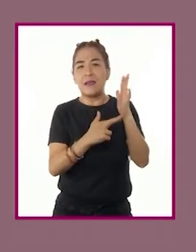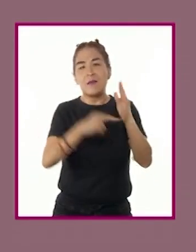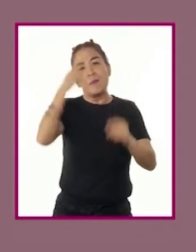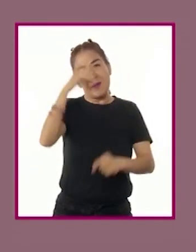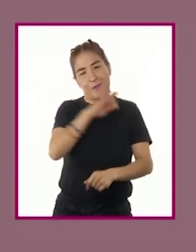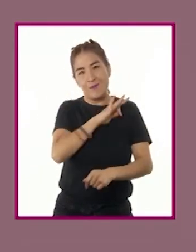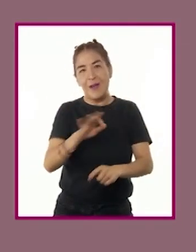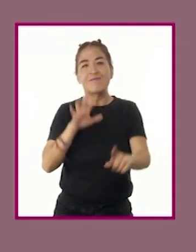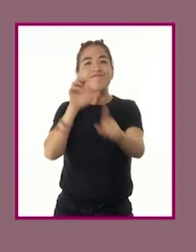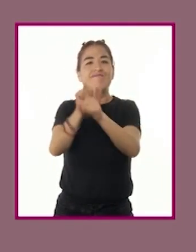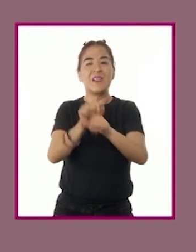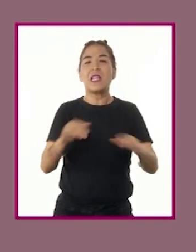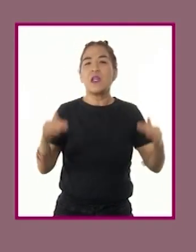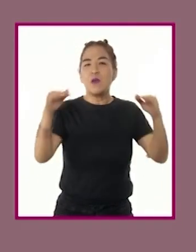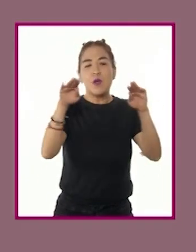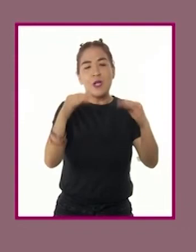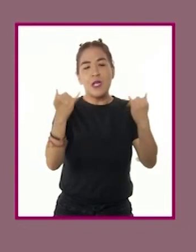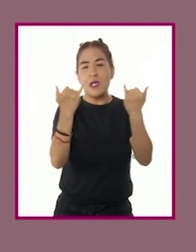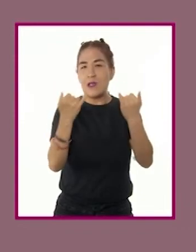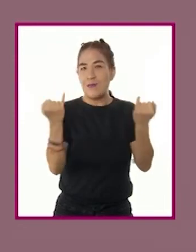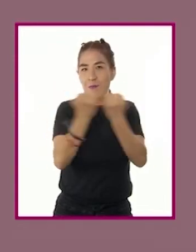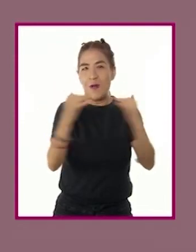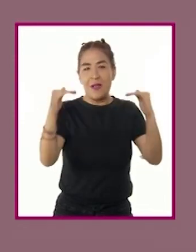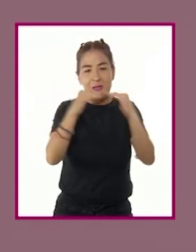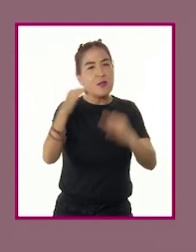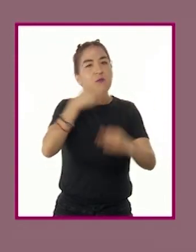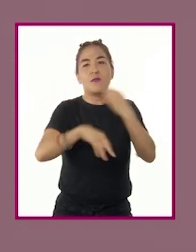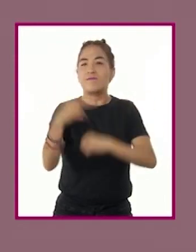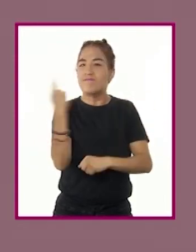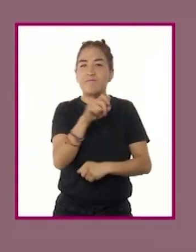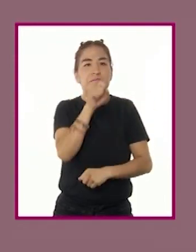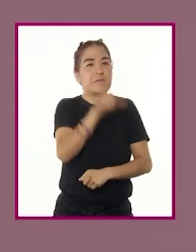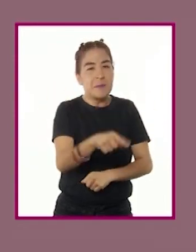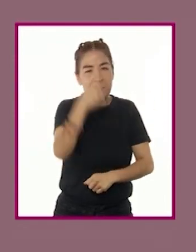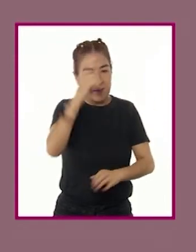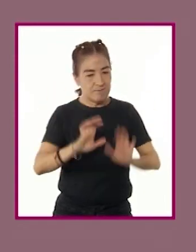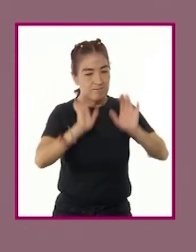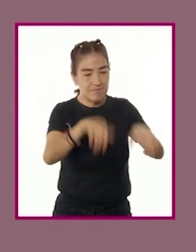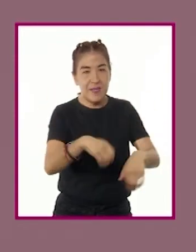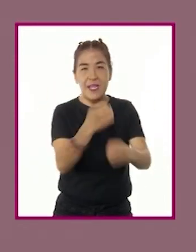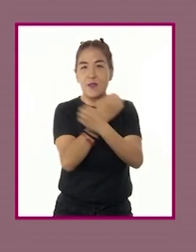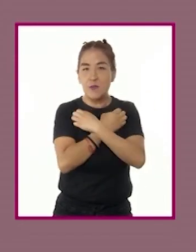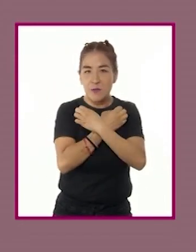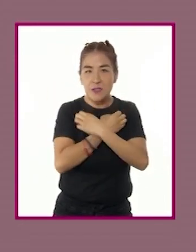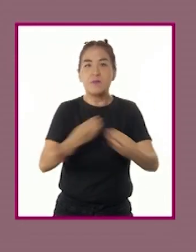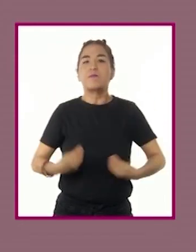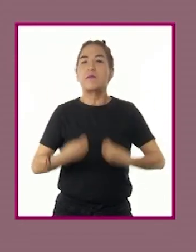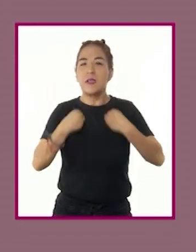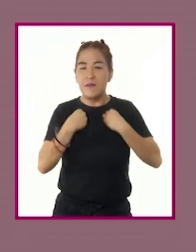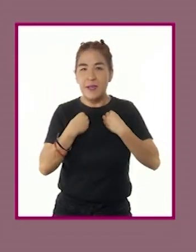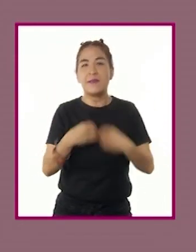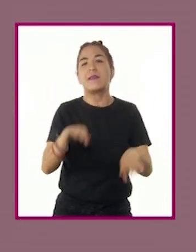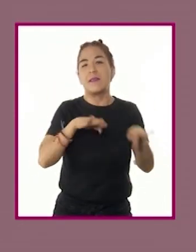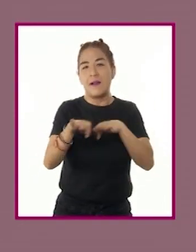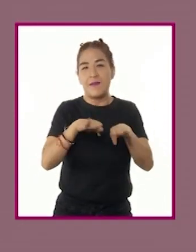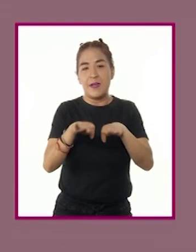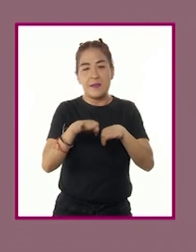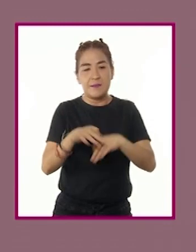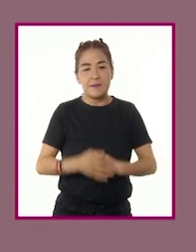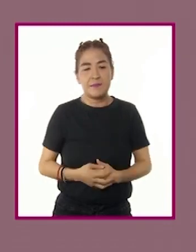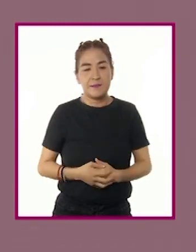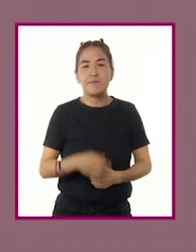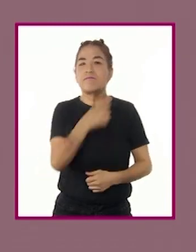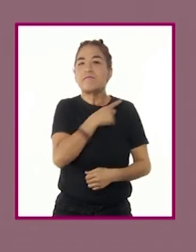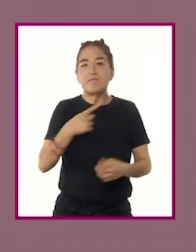igualdad. Todos necesitamos lo mismo: tener acceso a educación, vivienda y trabajo,